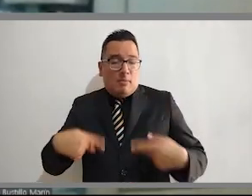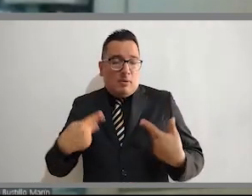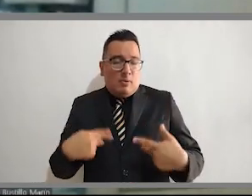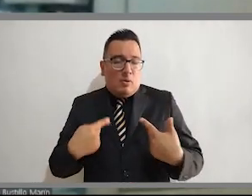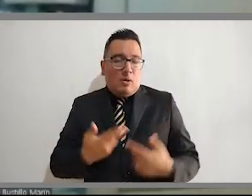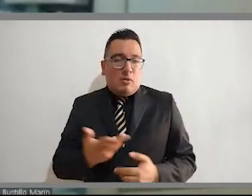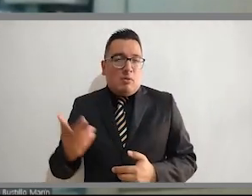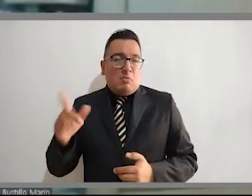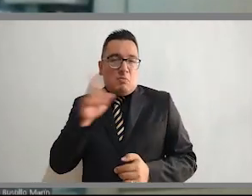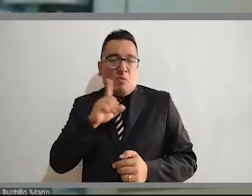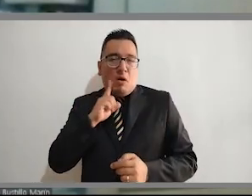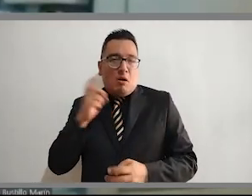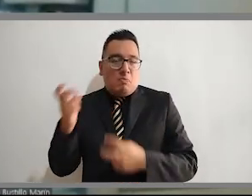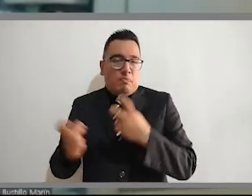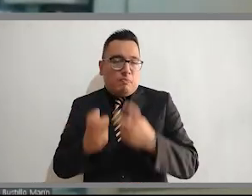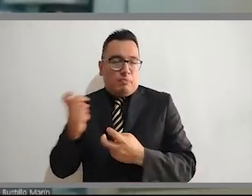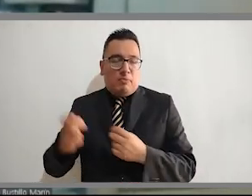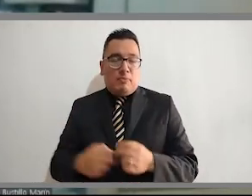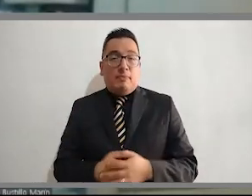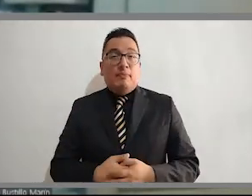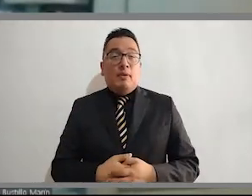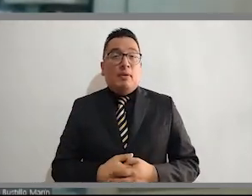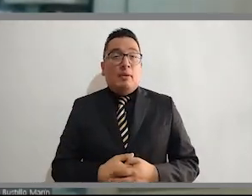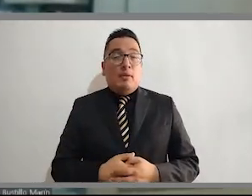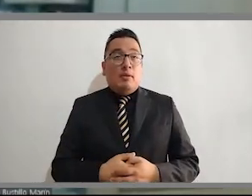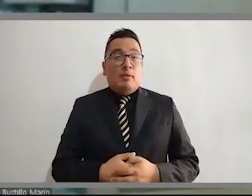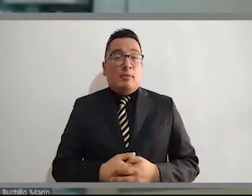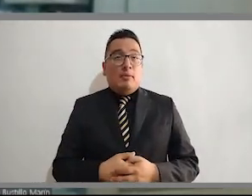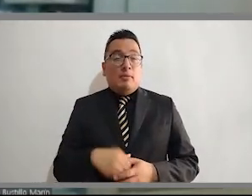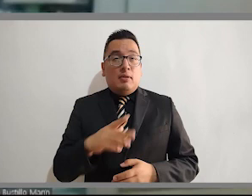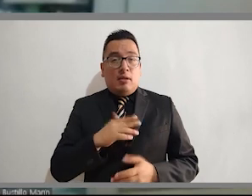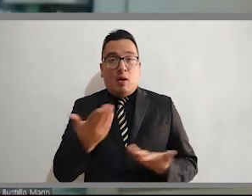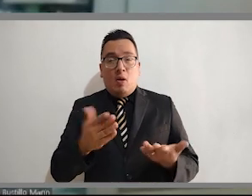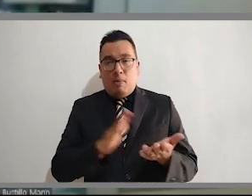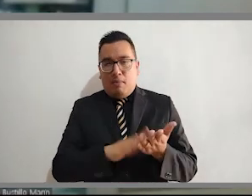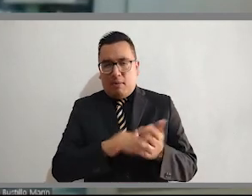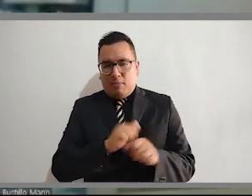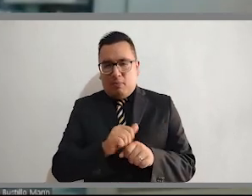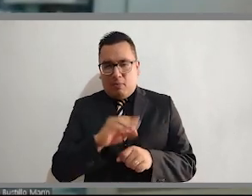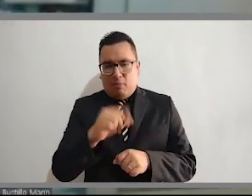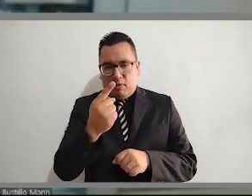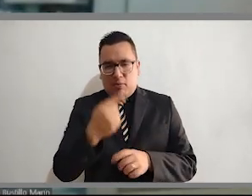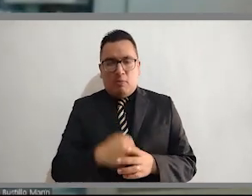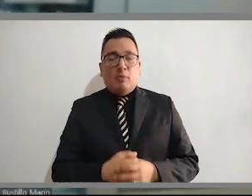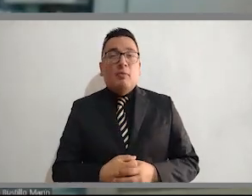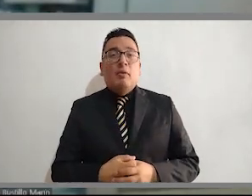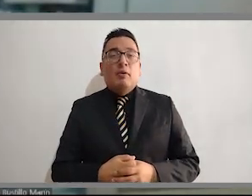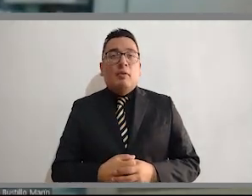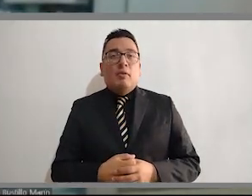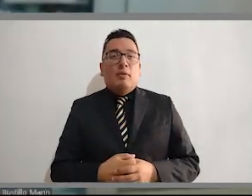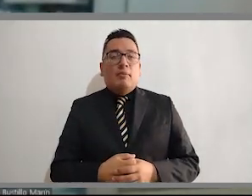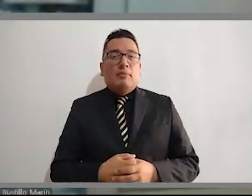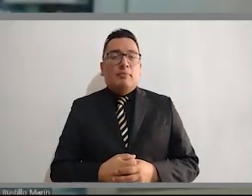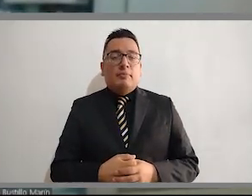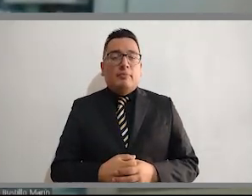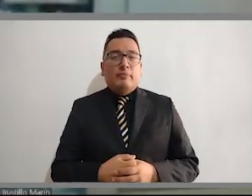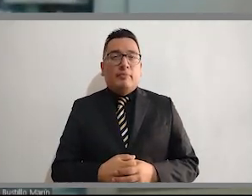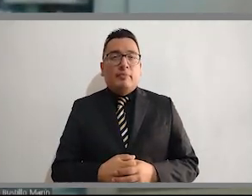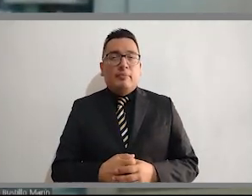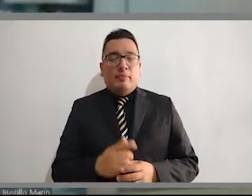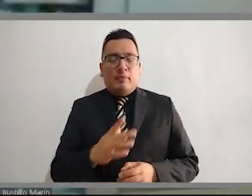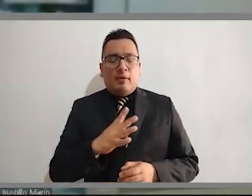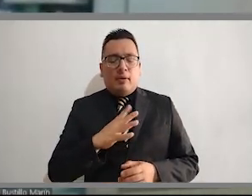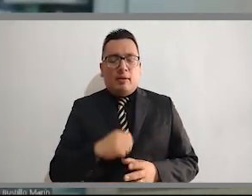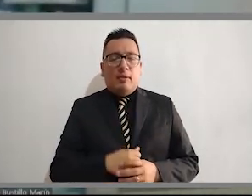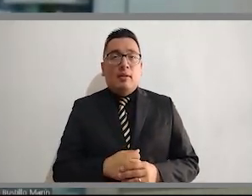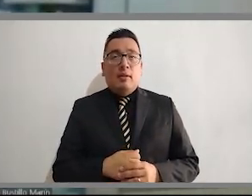género. Sin embargo, con este recurso 91, en este asunto